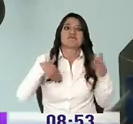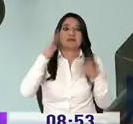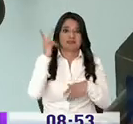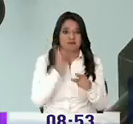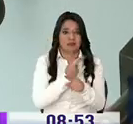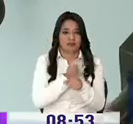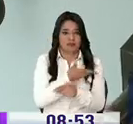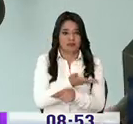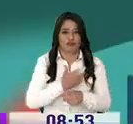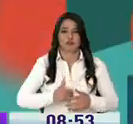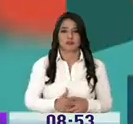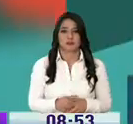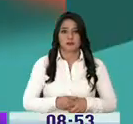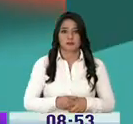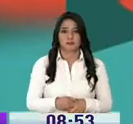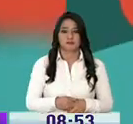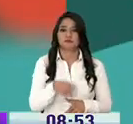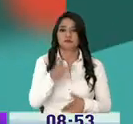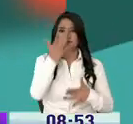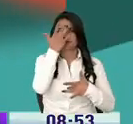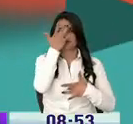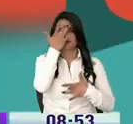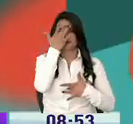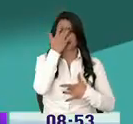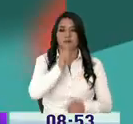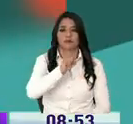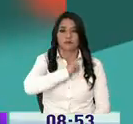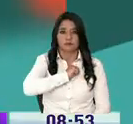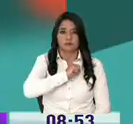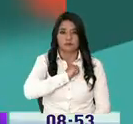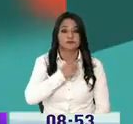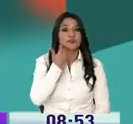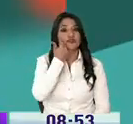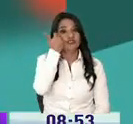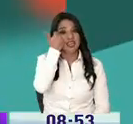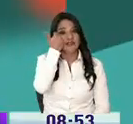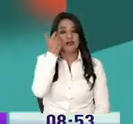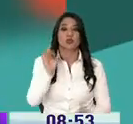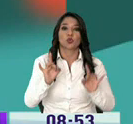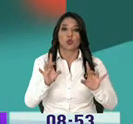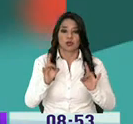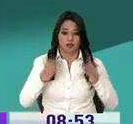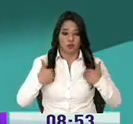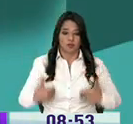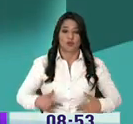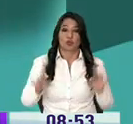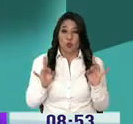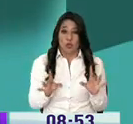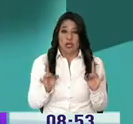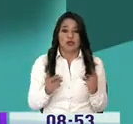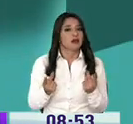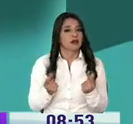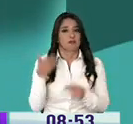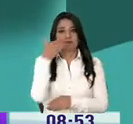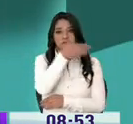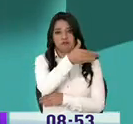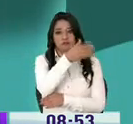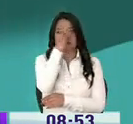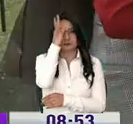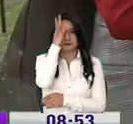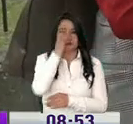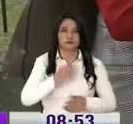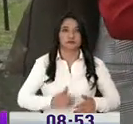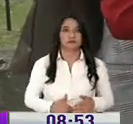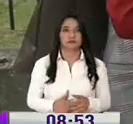infarto de miocardio, por ejemplo. Si presenta síntomas como tos, fiebre alta y dolor muscular, acuda de inmediato a una unidad de